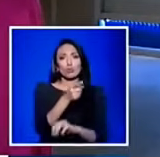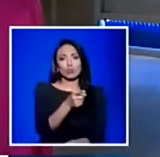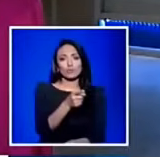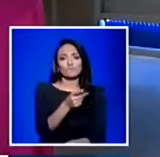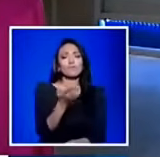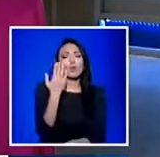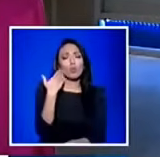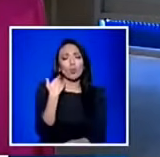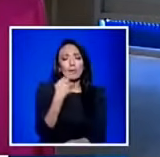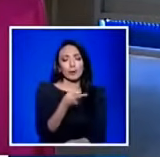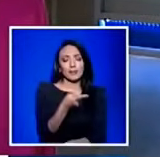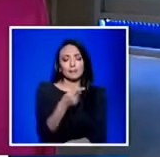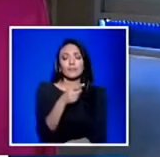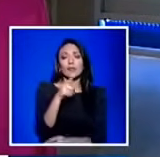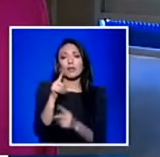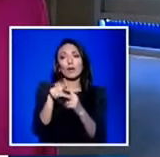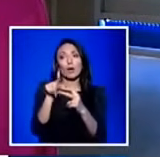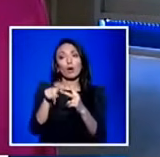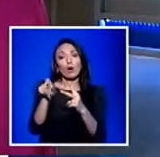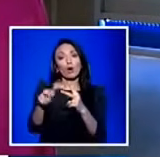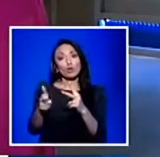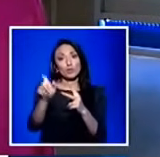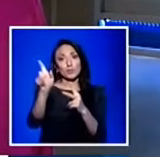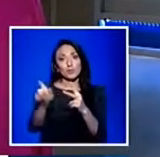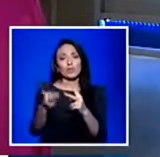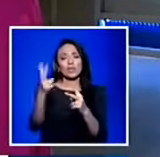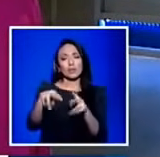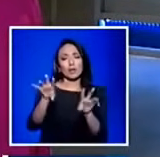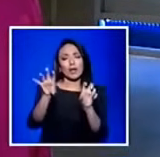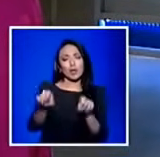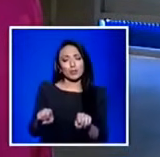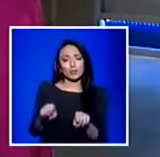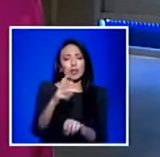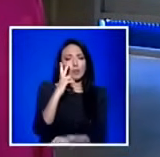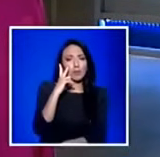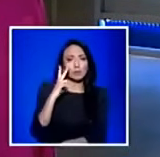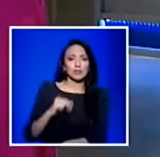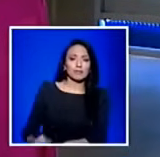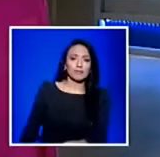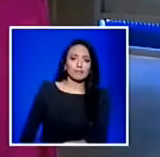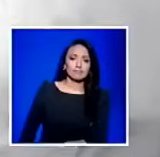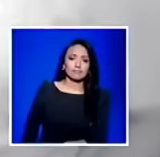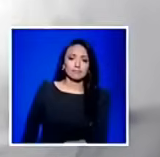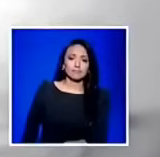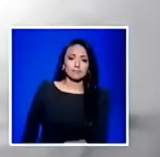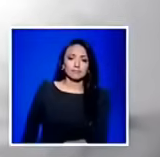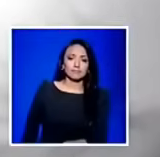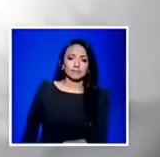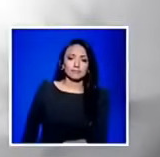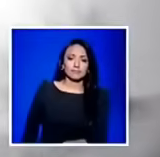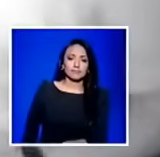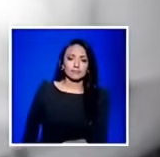Guayaquil. Otro hombre fue capturado también por este caso. Berlín Ochoa amplía la noticia.